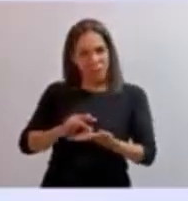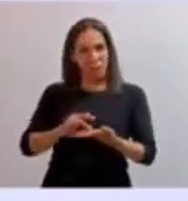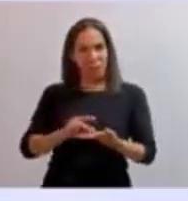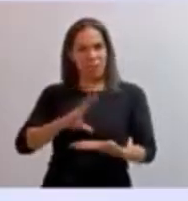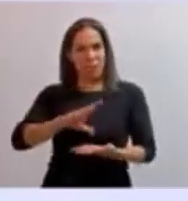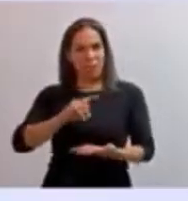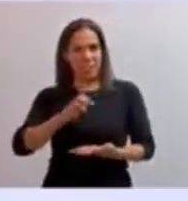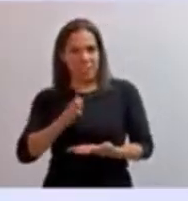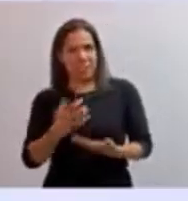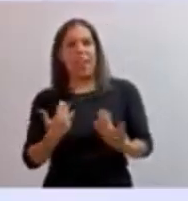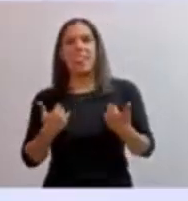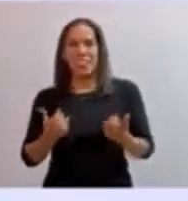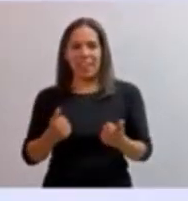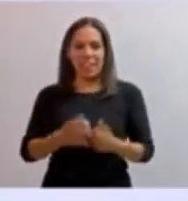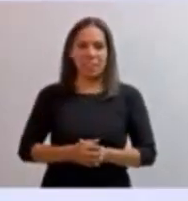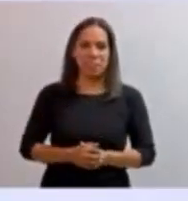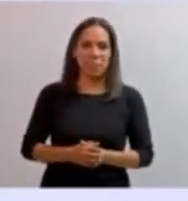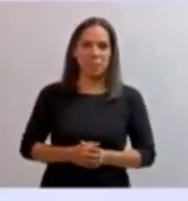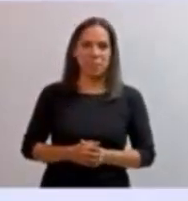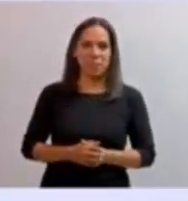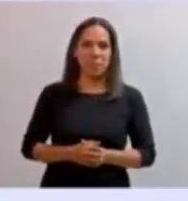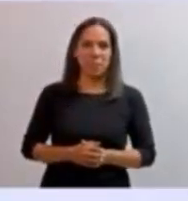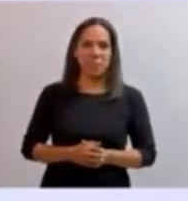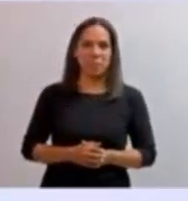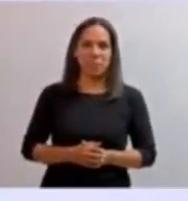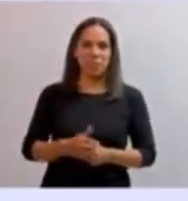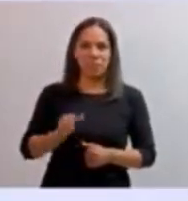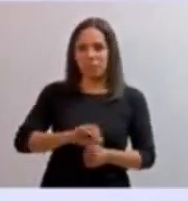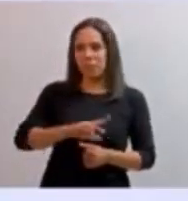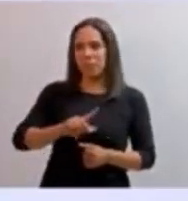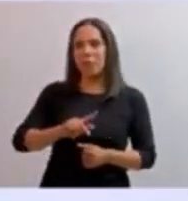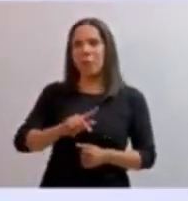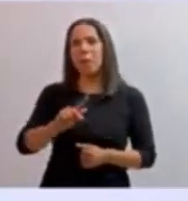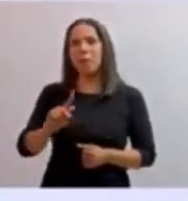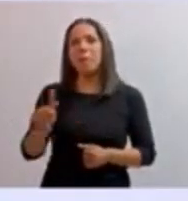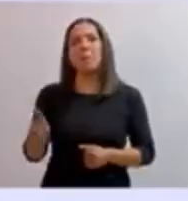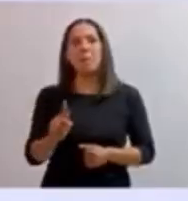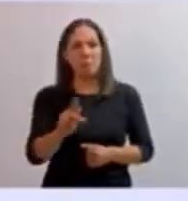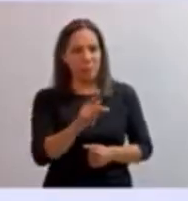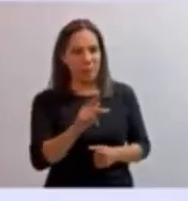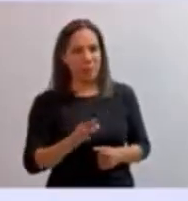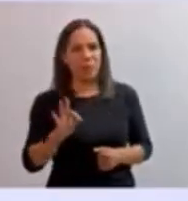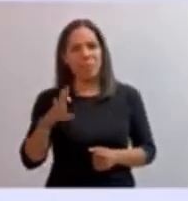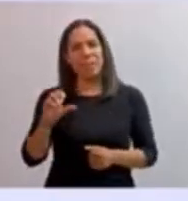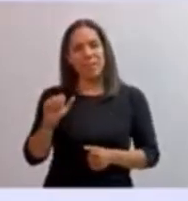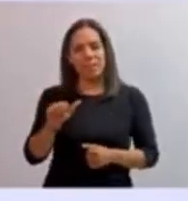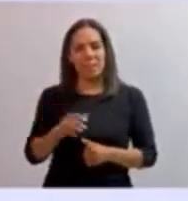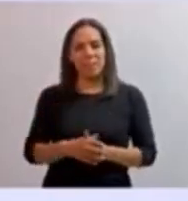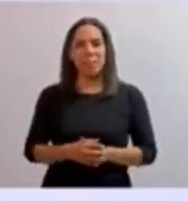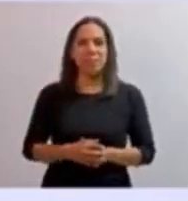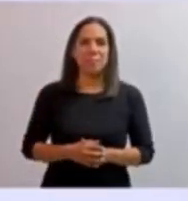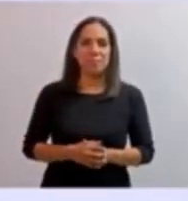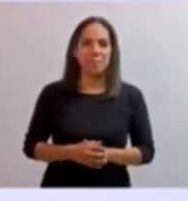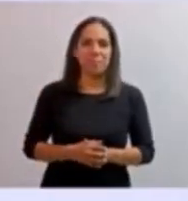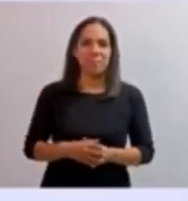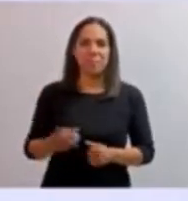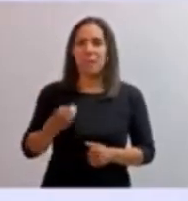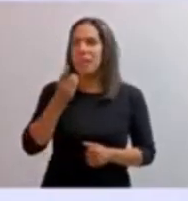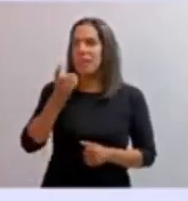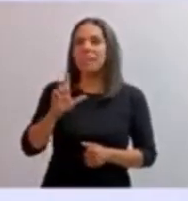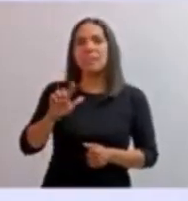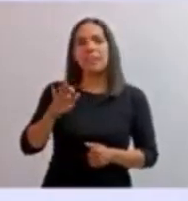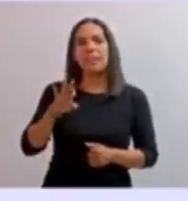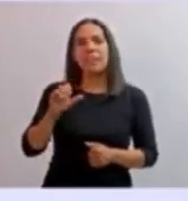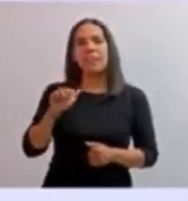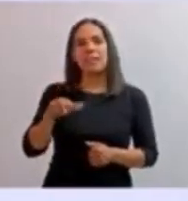Ahora pasaré a una pregunta que le haré a la maestra Rosa Irene. Nos dicen, aquí Liliana Salinas nos